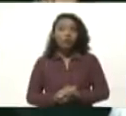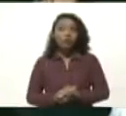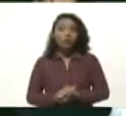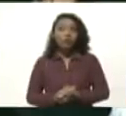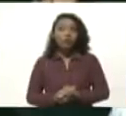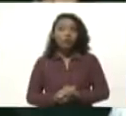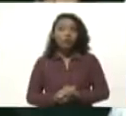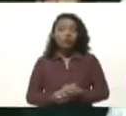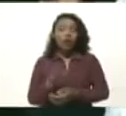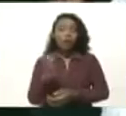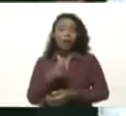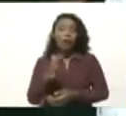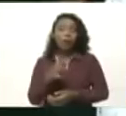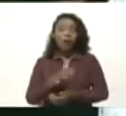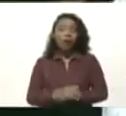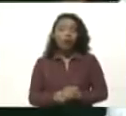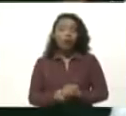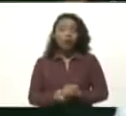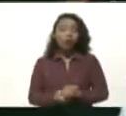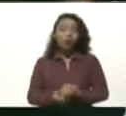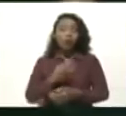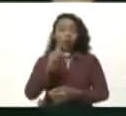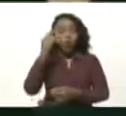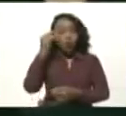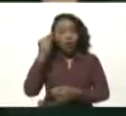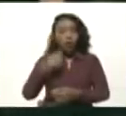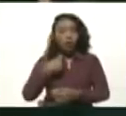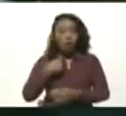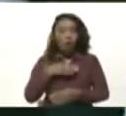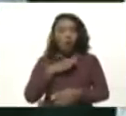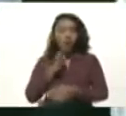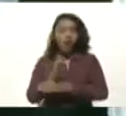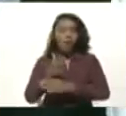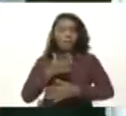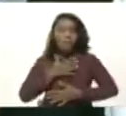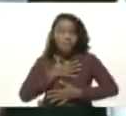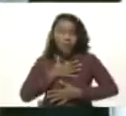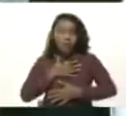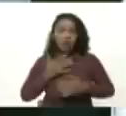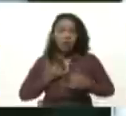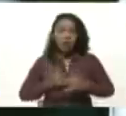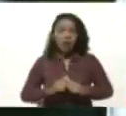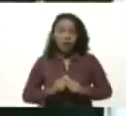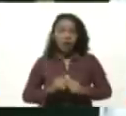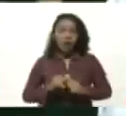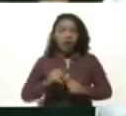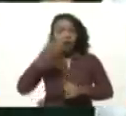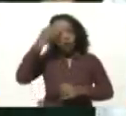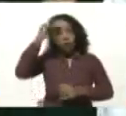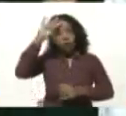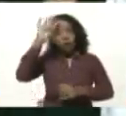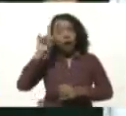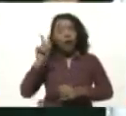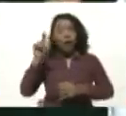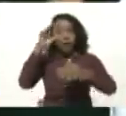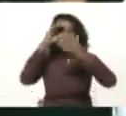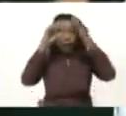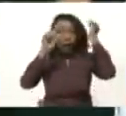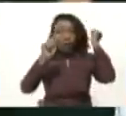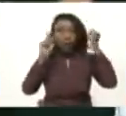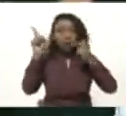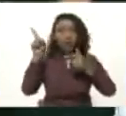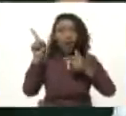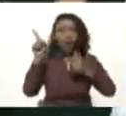Hace unos días yo fui con mis hijas a Cuba y la embajada de